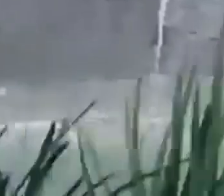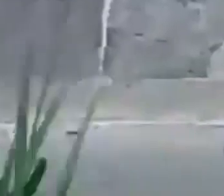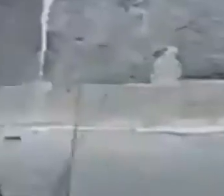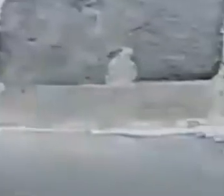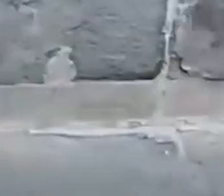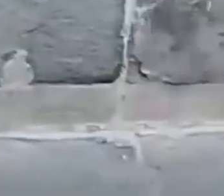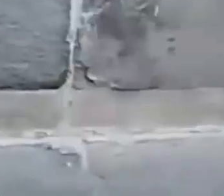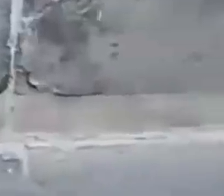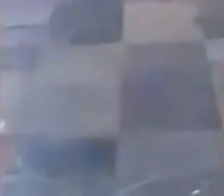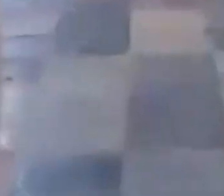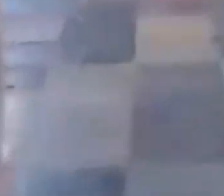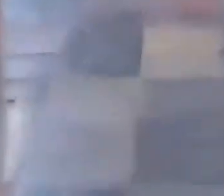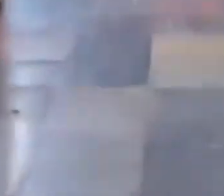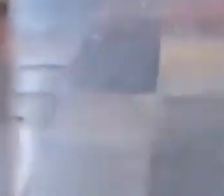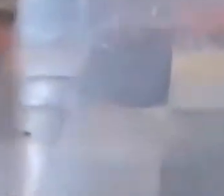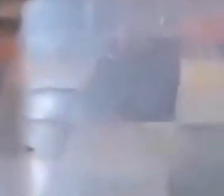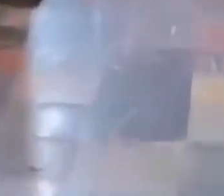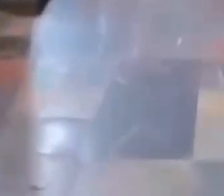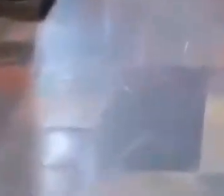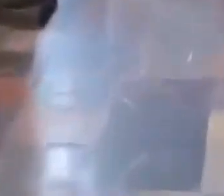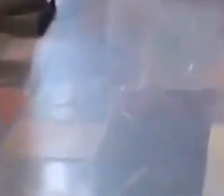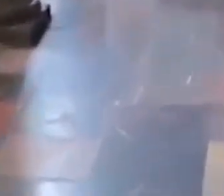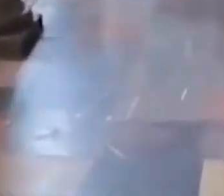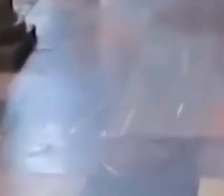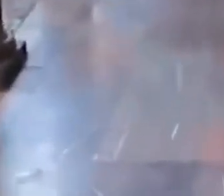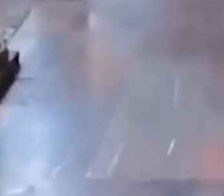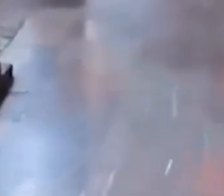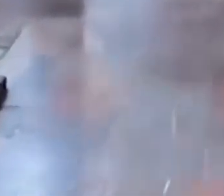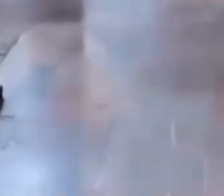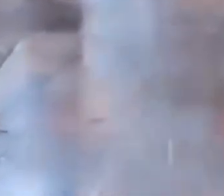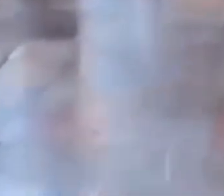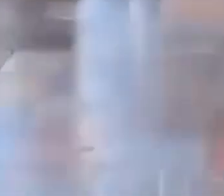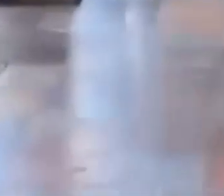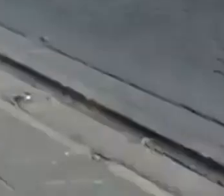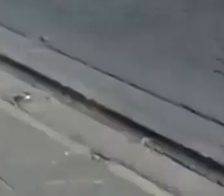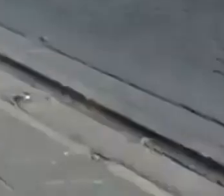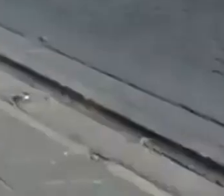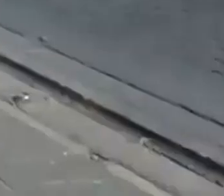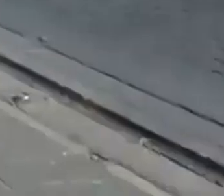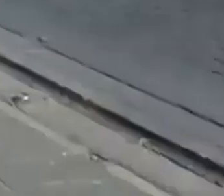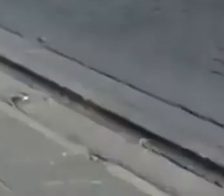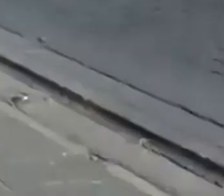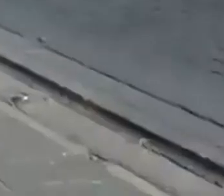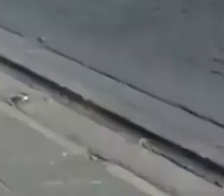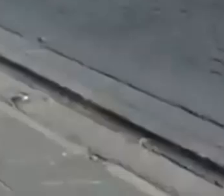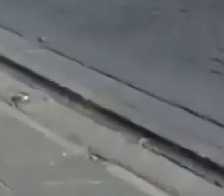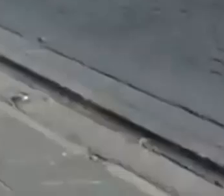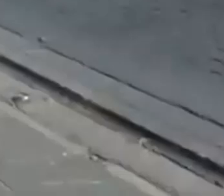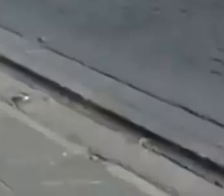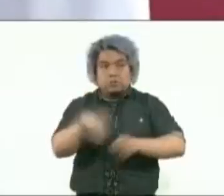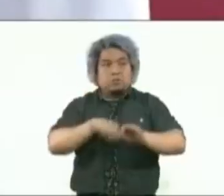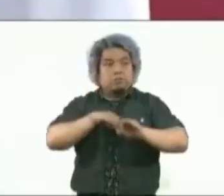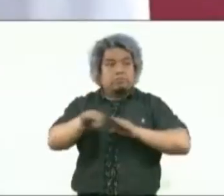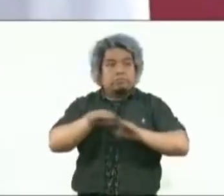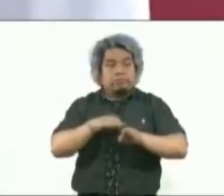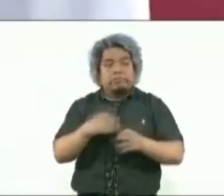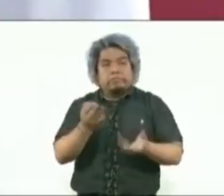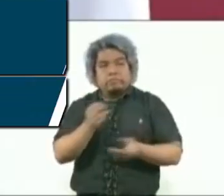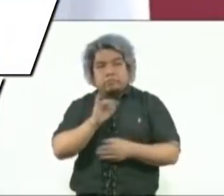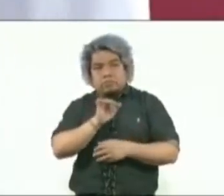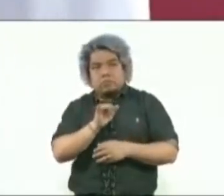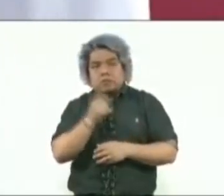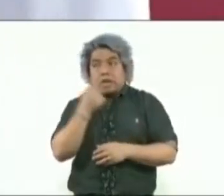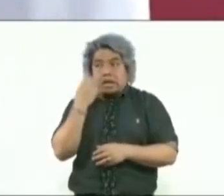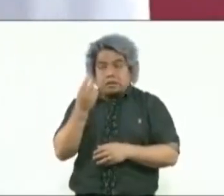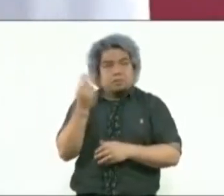caso de que las empresas les carguen el impuesto del 2% que se implementó este año en el Código Fiscal. Es muy importante que